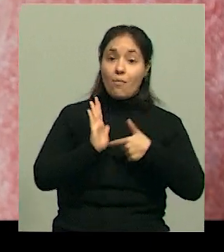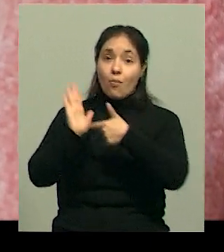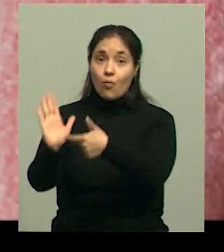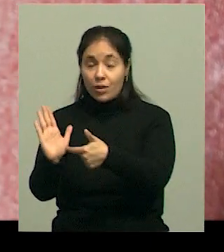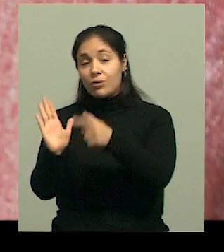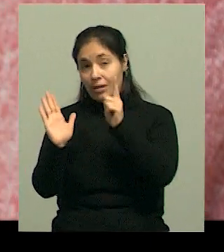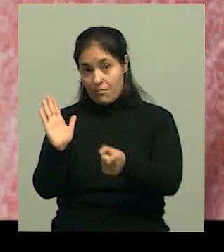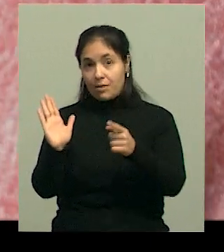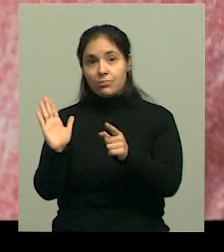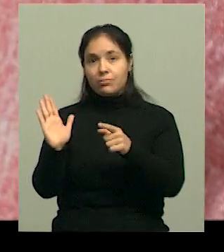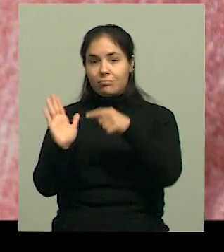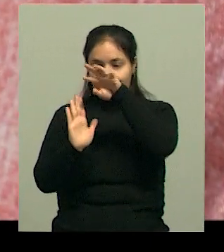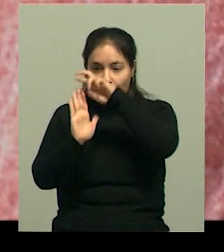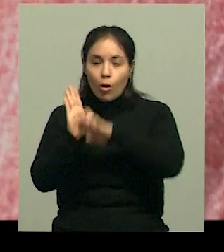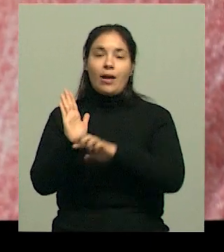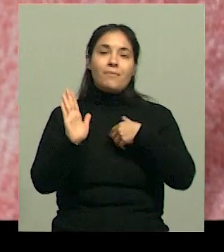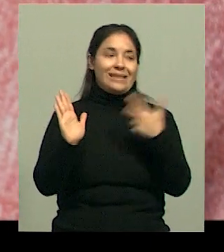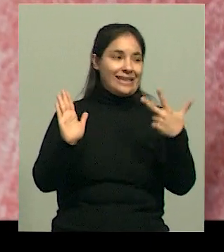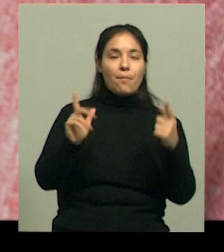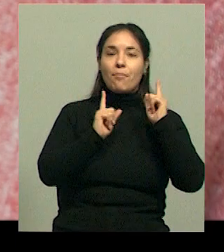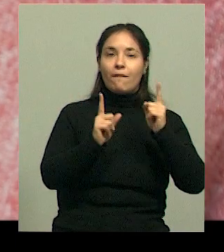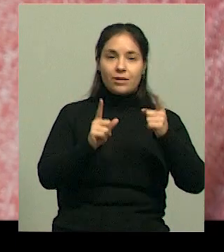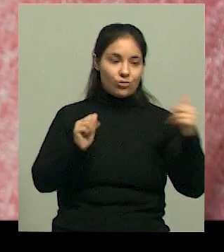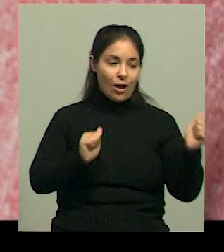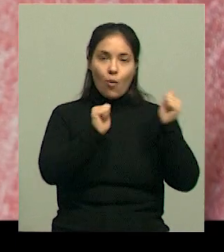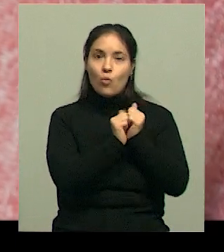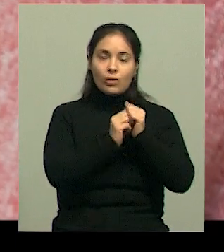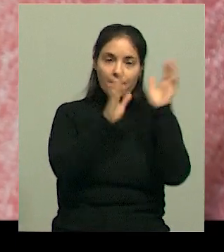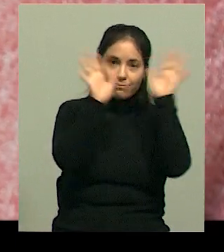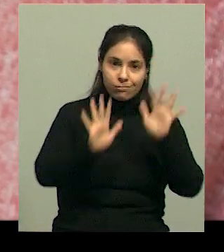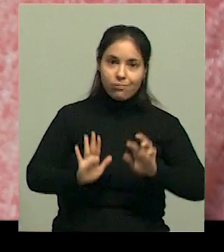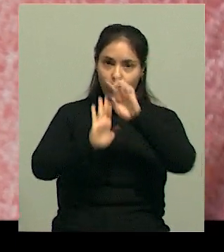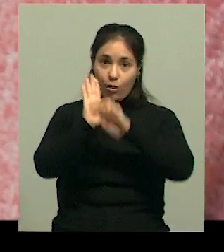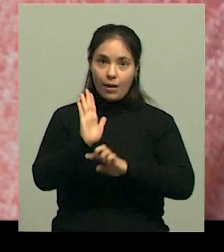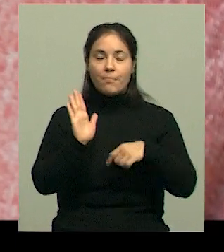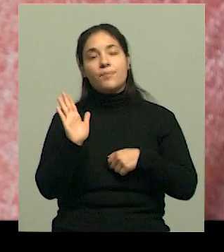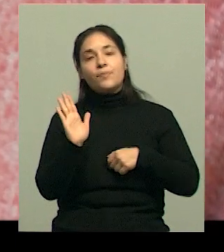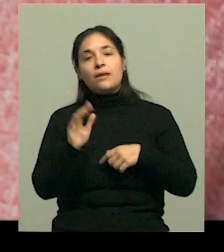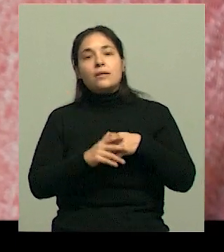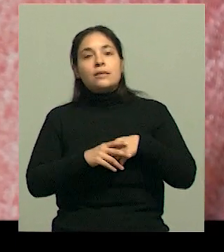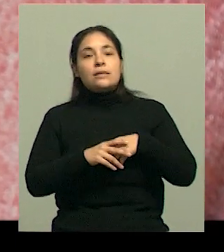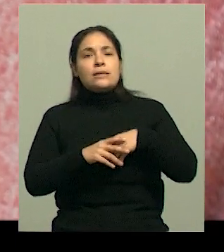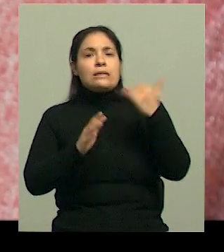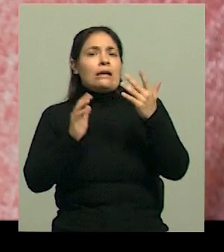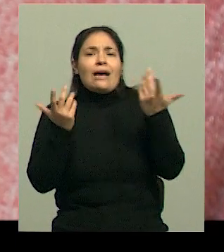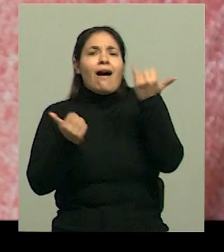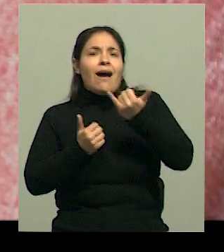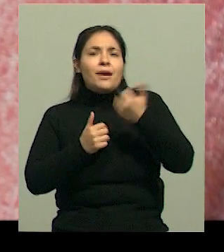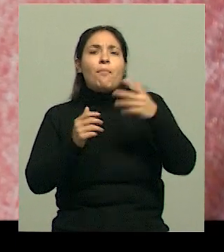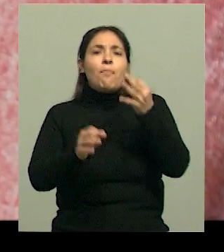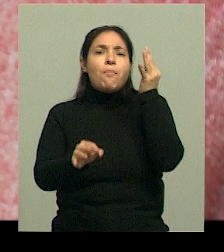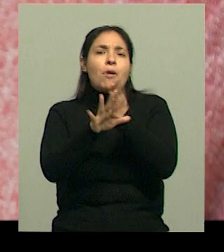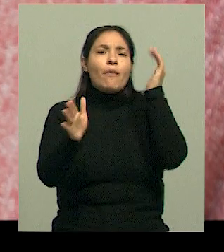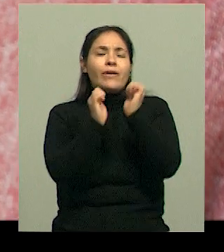lo hemos elaborado entre las 3 profesoras que conformamos la cátedra, sí. Hay historiadores de todas las